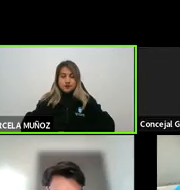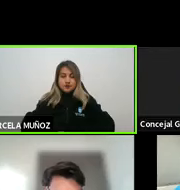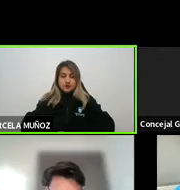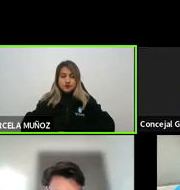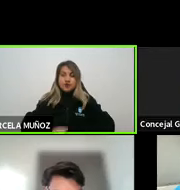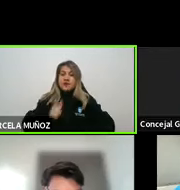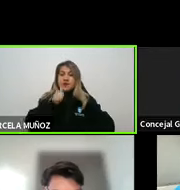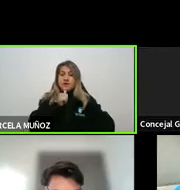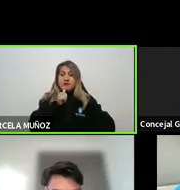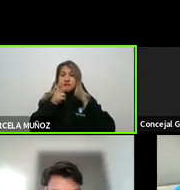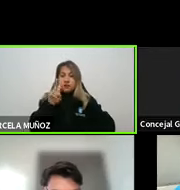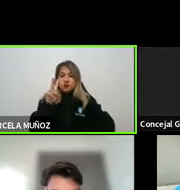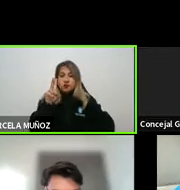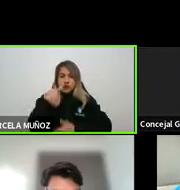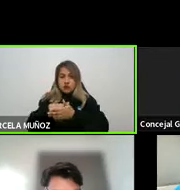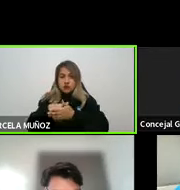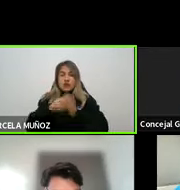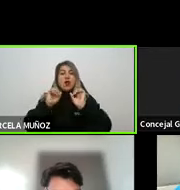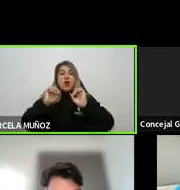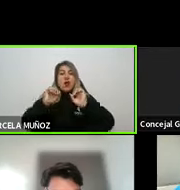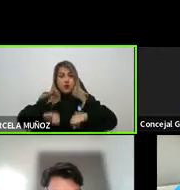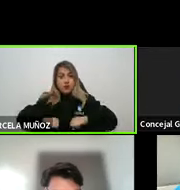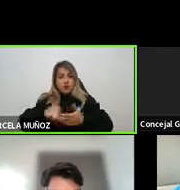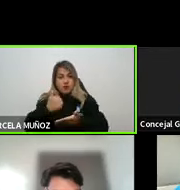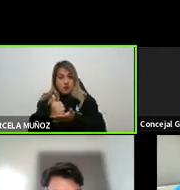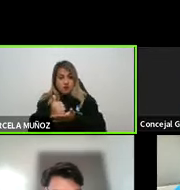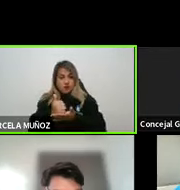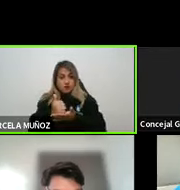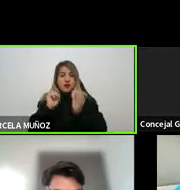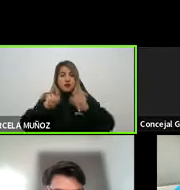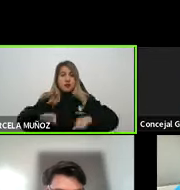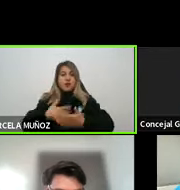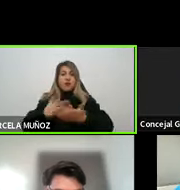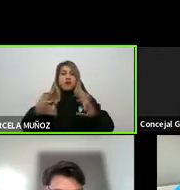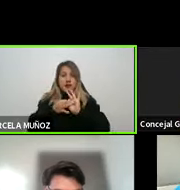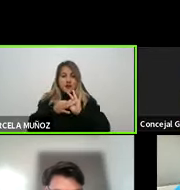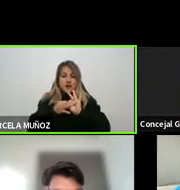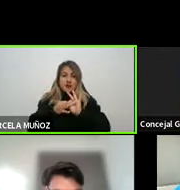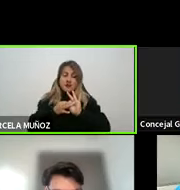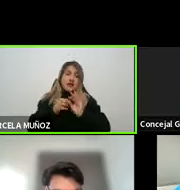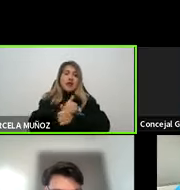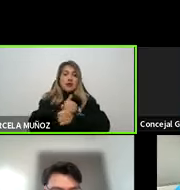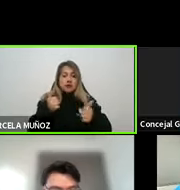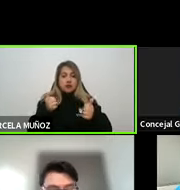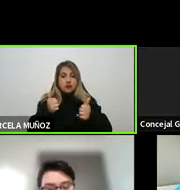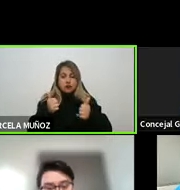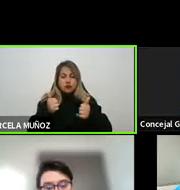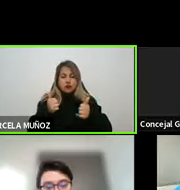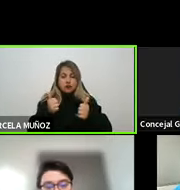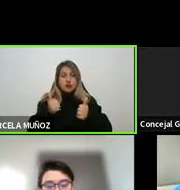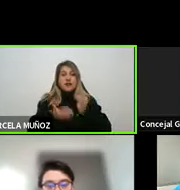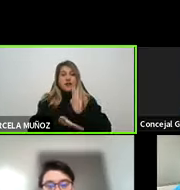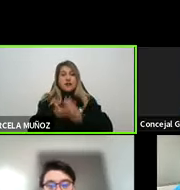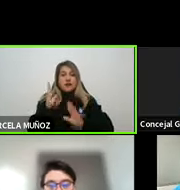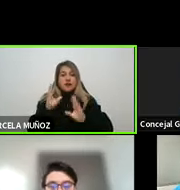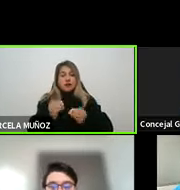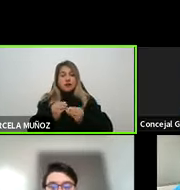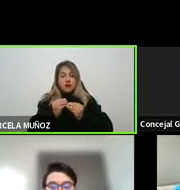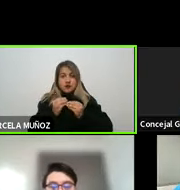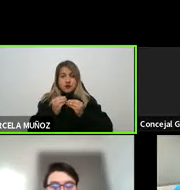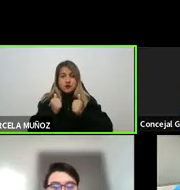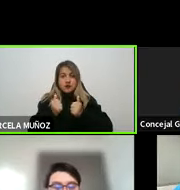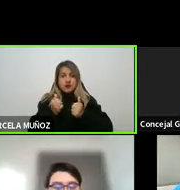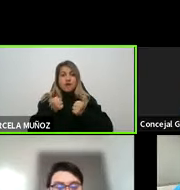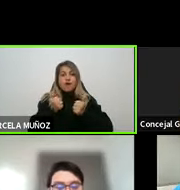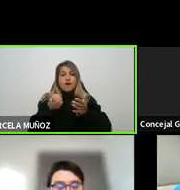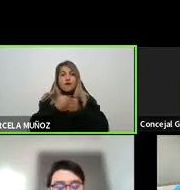Faltaría su votación, alcaldesa. Apruebo. Muchas gracias a todas y Gracias. todos. Que tengan un buen